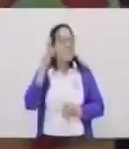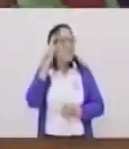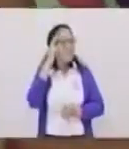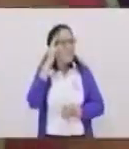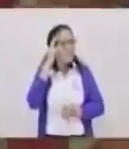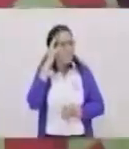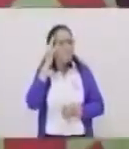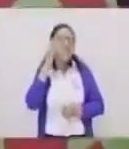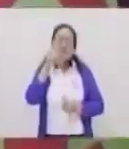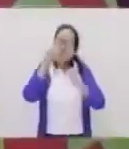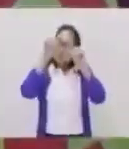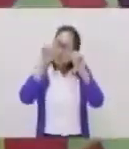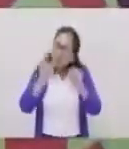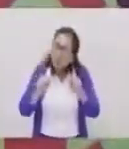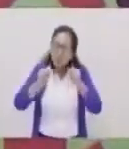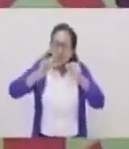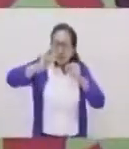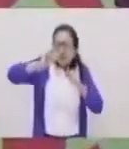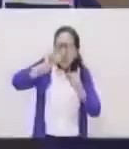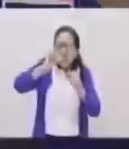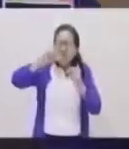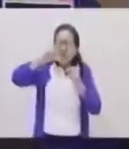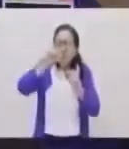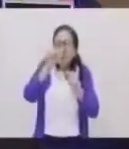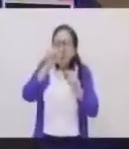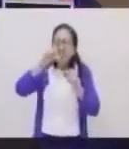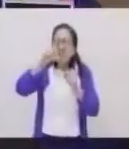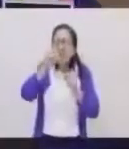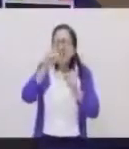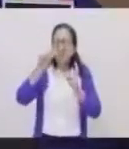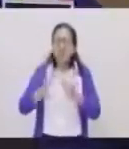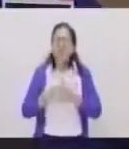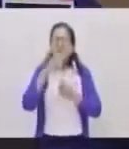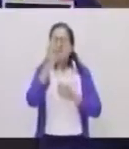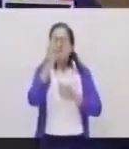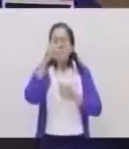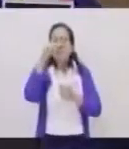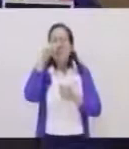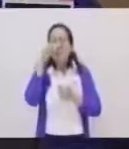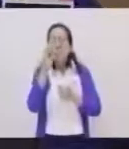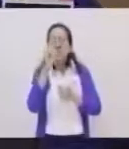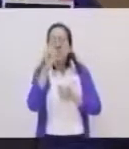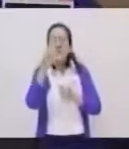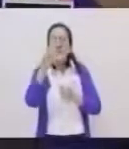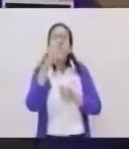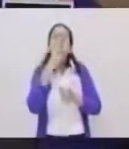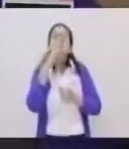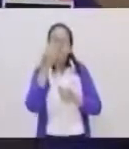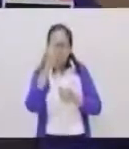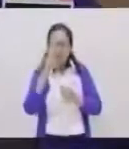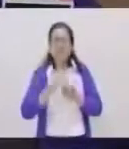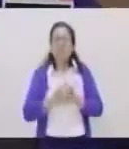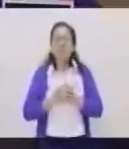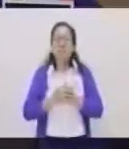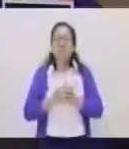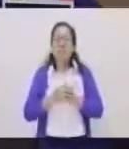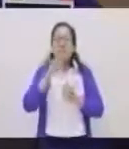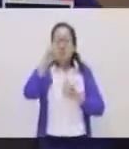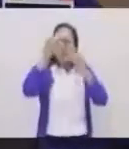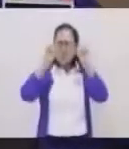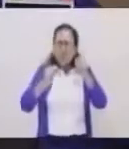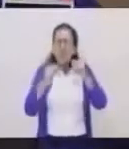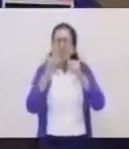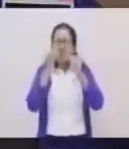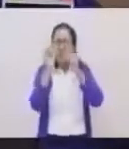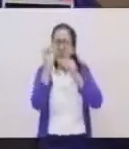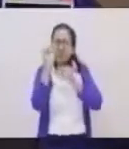Recuerda también que puedes entorchar. ¿Cómo se realiza el entorchado? Al haber rasgado tu papel, puedes realizar